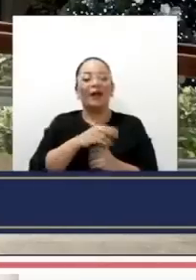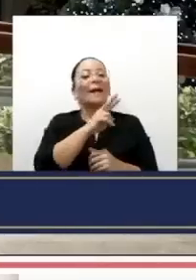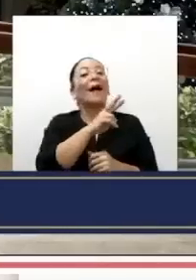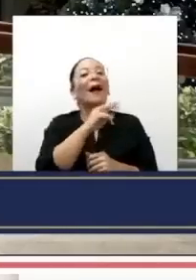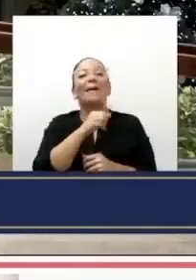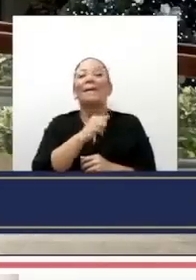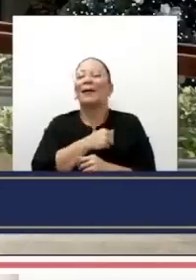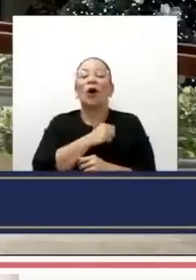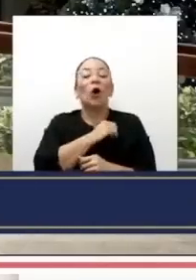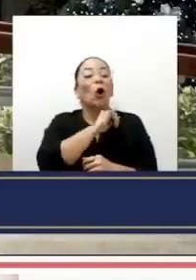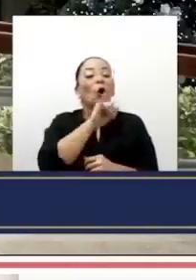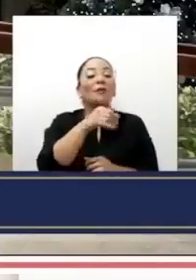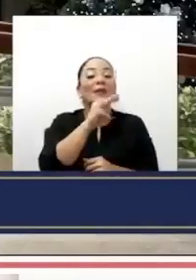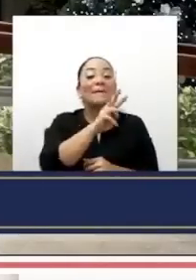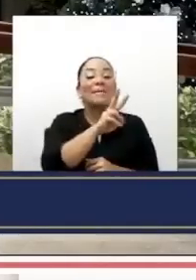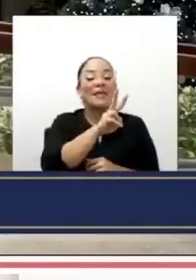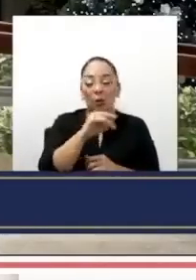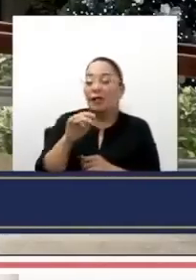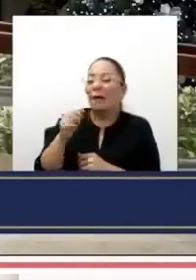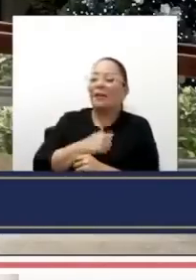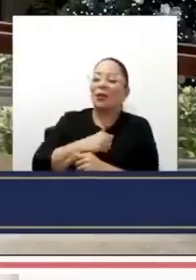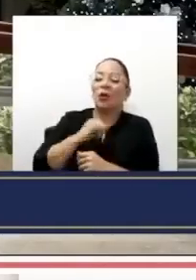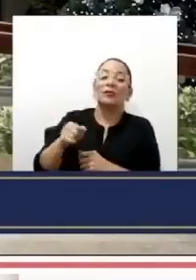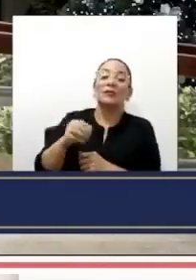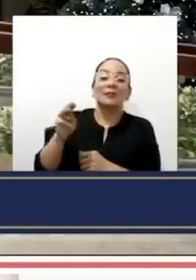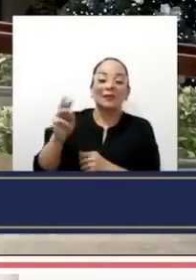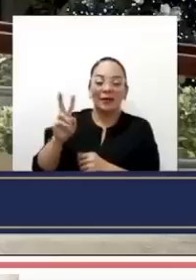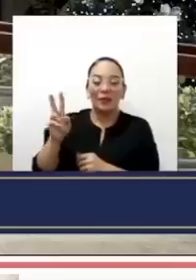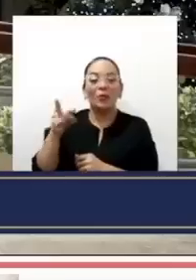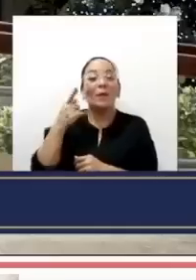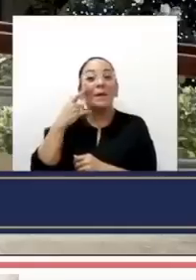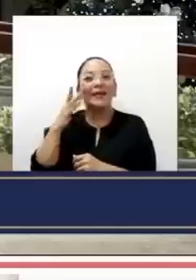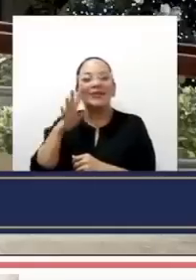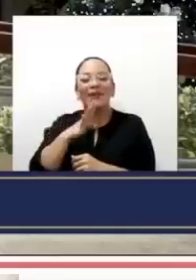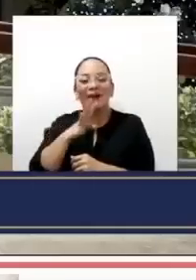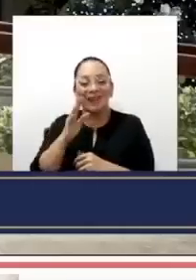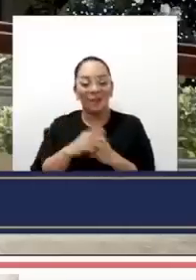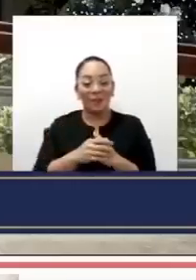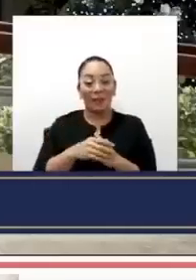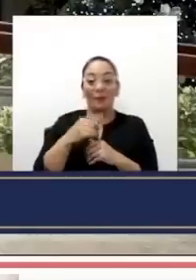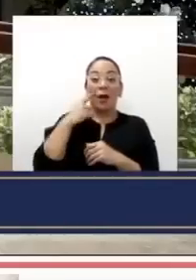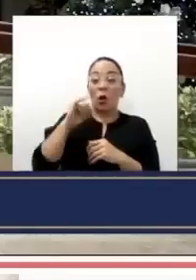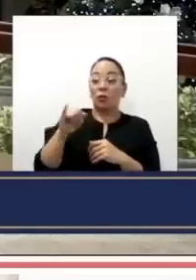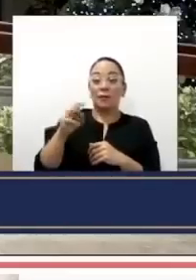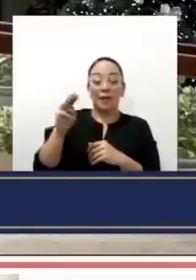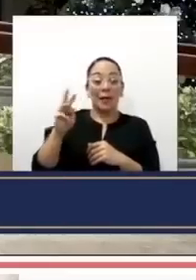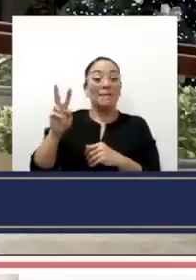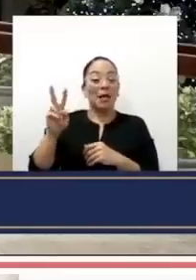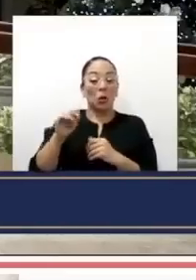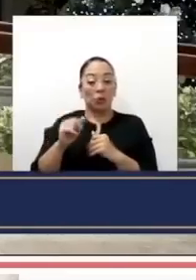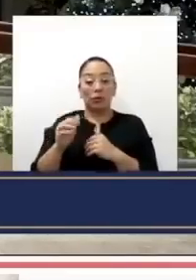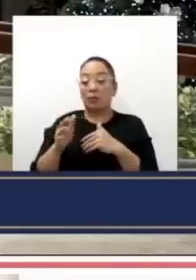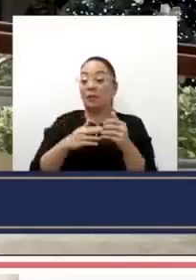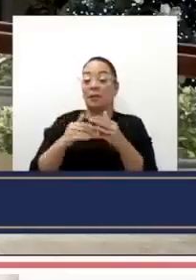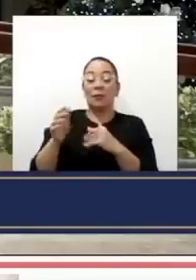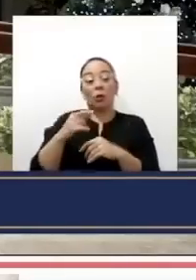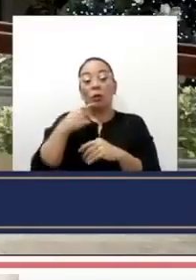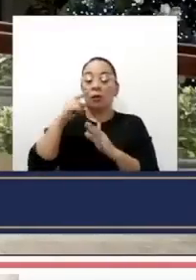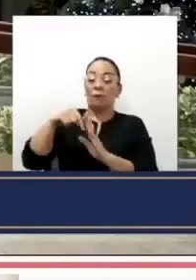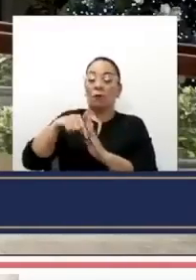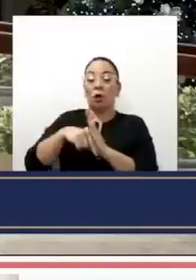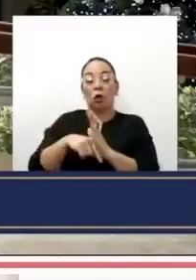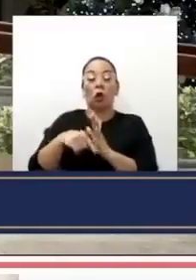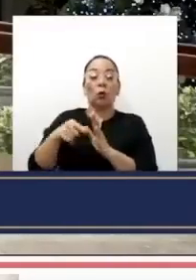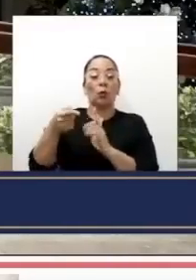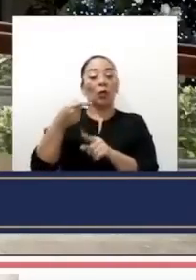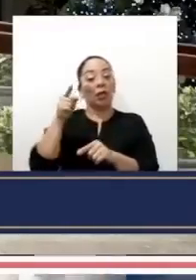estaba pensando en el otro, es que habla muy parecido a las tonteras. Don José Miguel Villalobos, independientemente del fondo, porque viene de